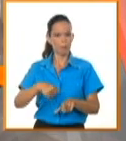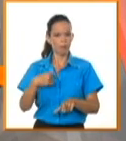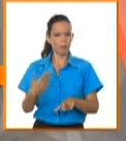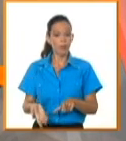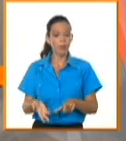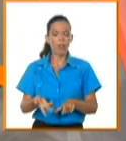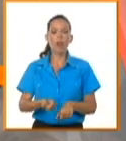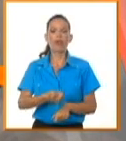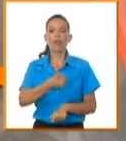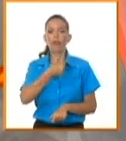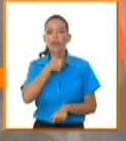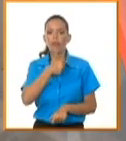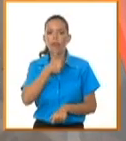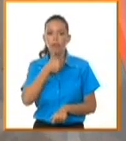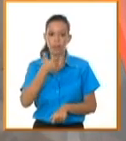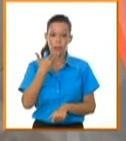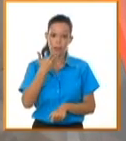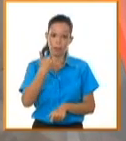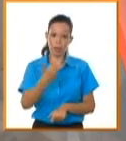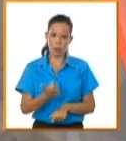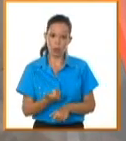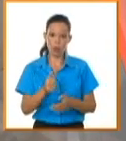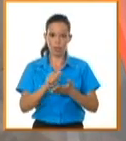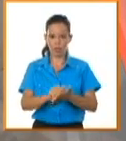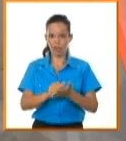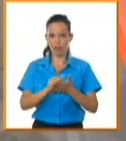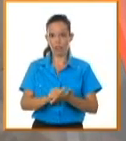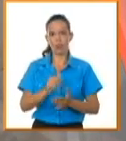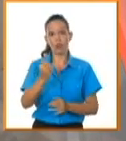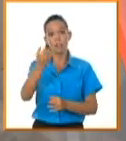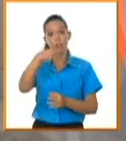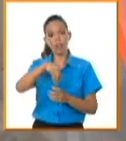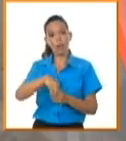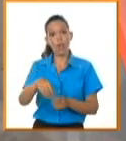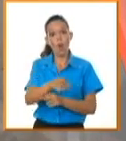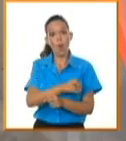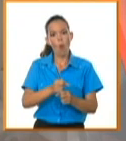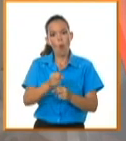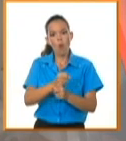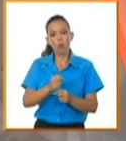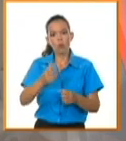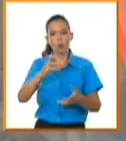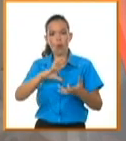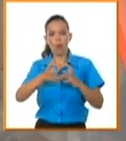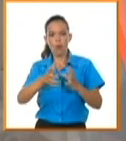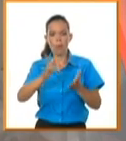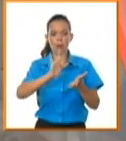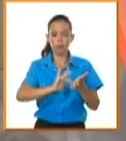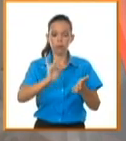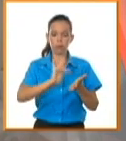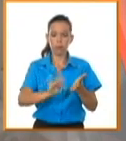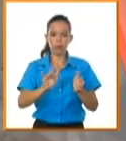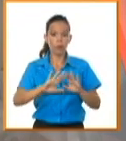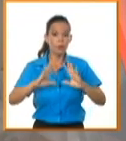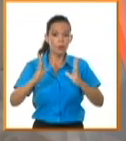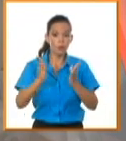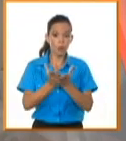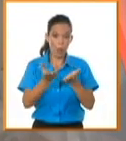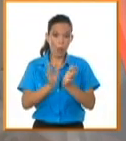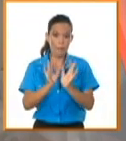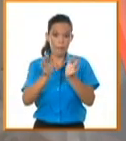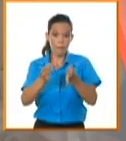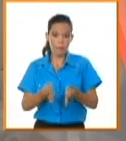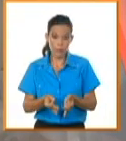da de los servicios bancarios e integrado al uso de los canales de pago y al uso de toda la normativa que en materia